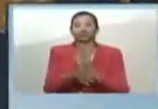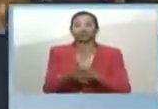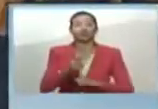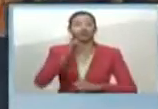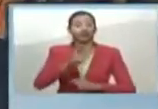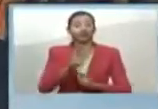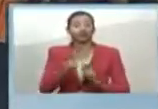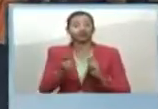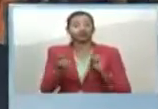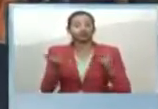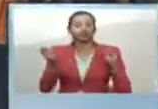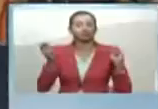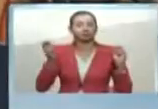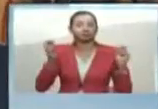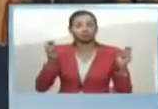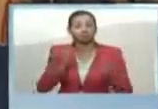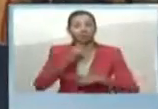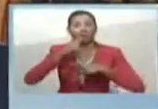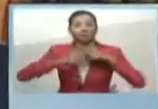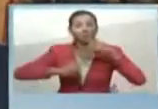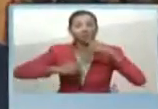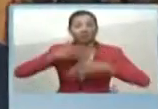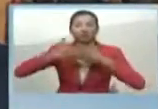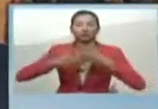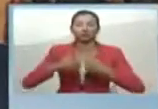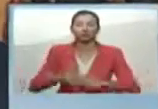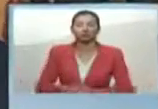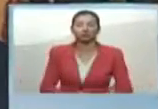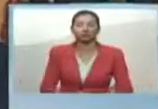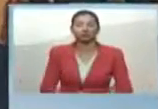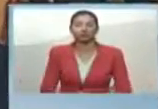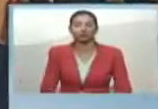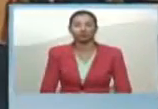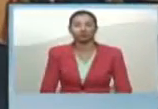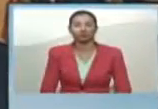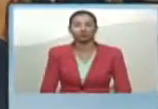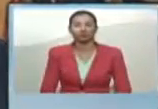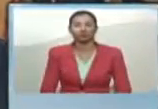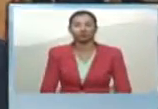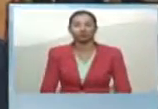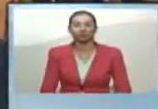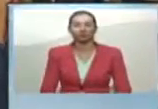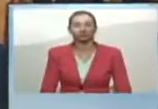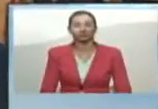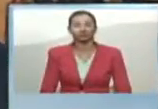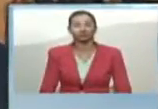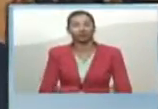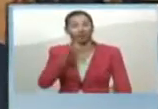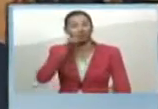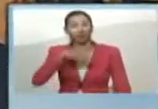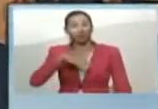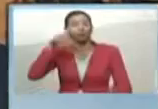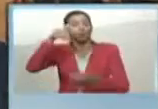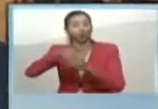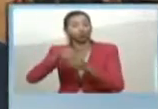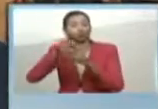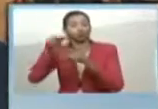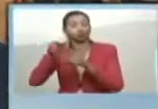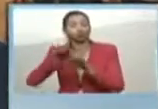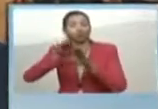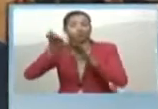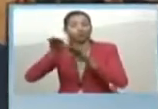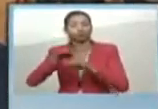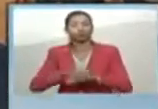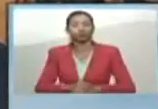transitar este proceso por esa, vamos a decir, por ese trance. El pueblo votó a favor de ella y un